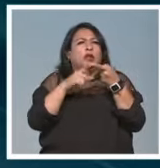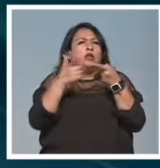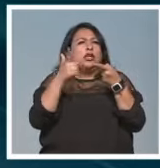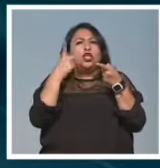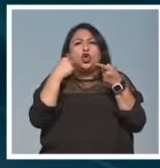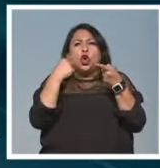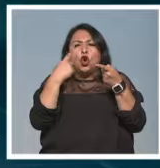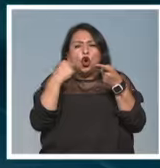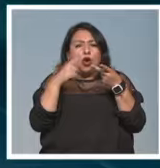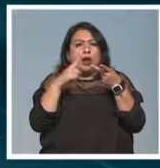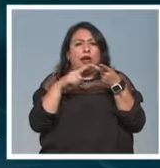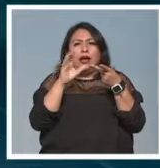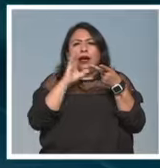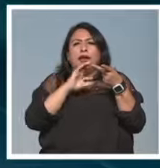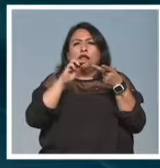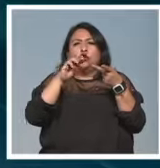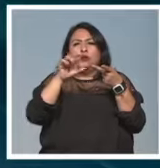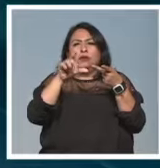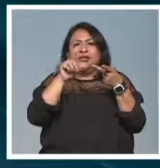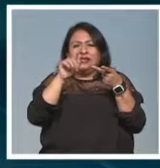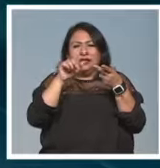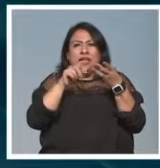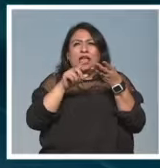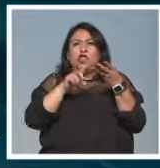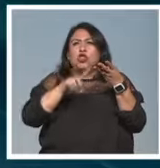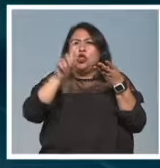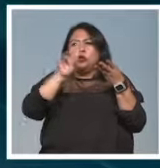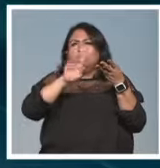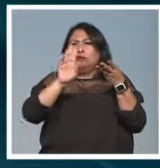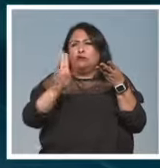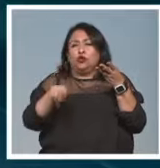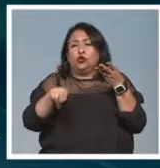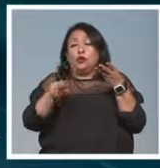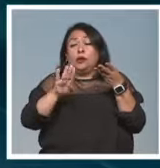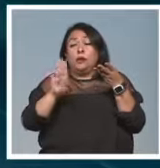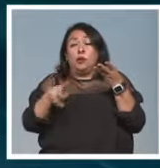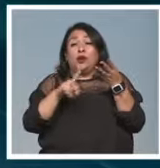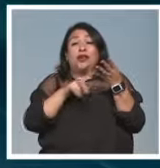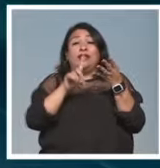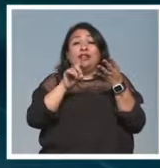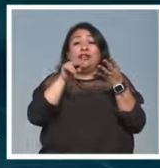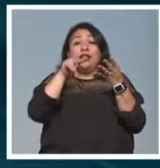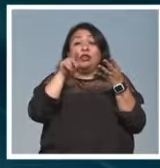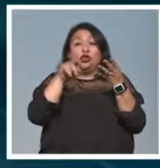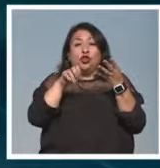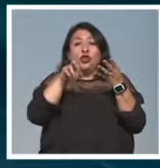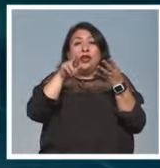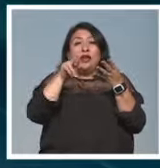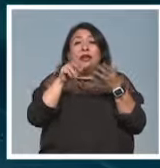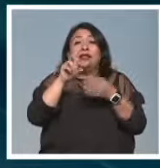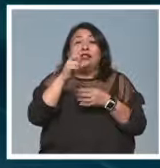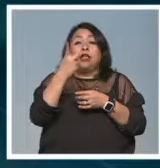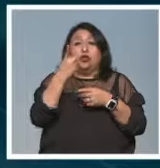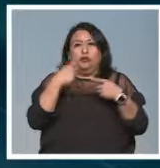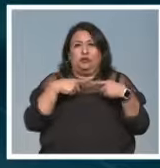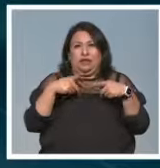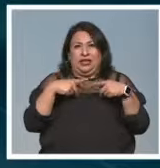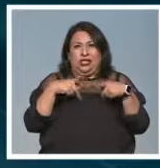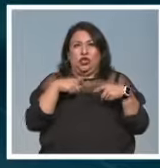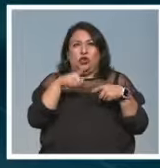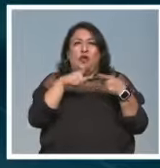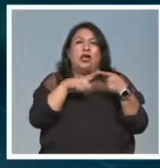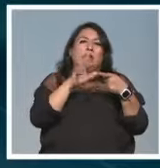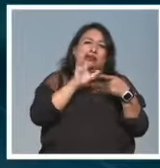La Llorona, La Canción Mixteca, Dios Nunca Muere y El Danzón Nereidas, con 32 integrantes